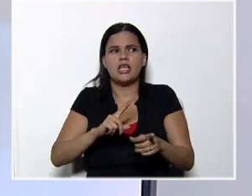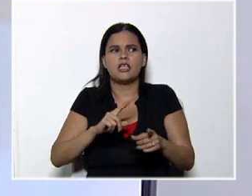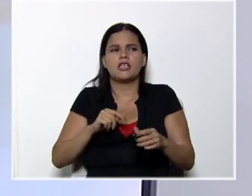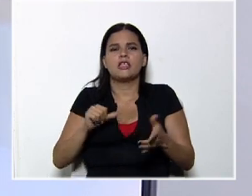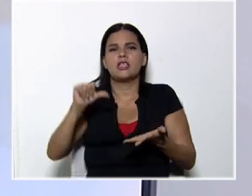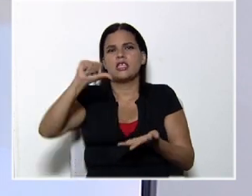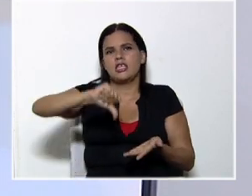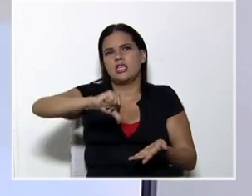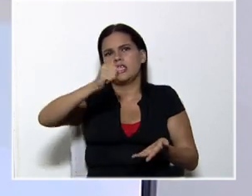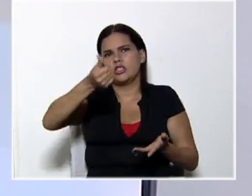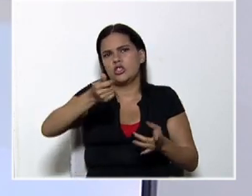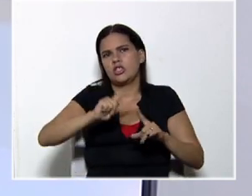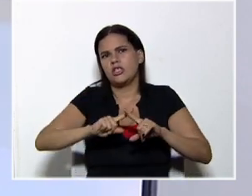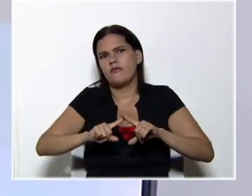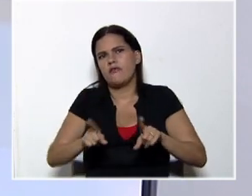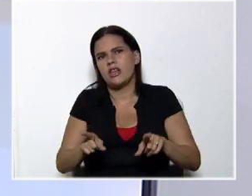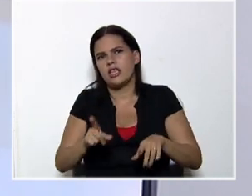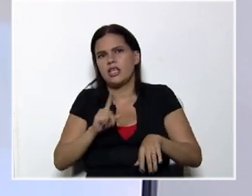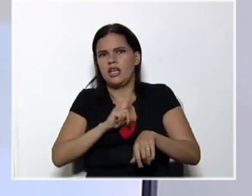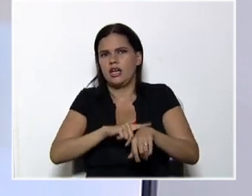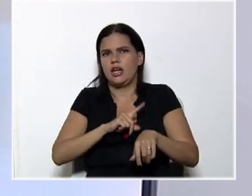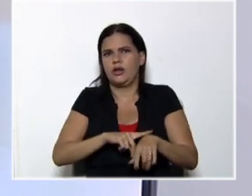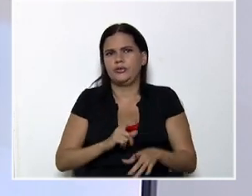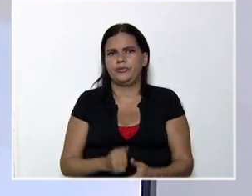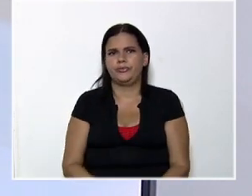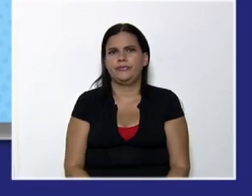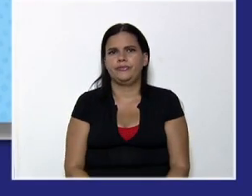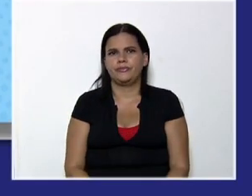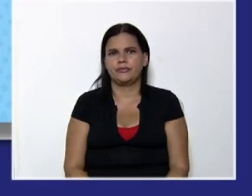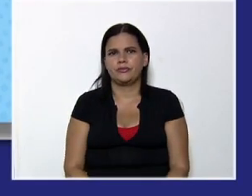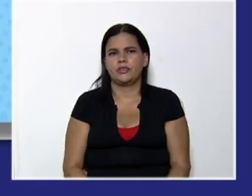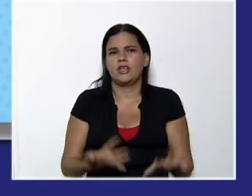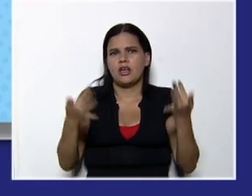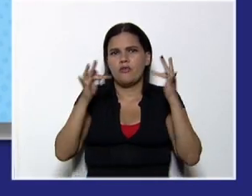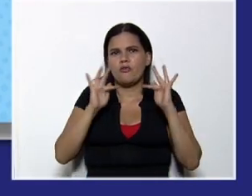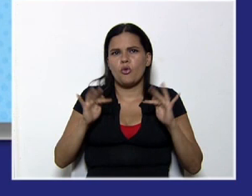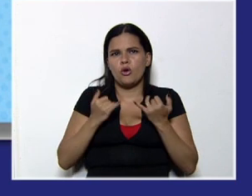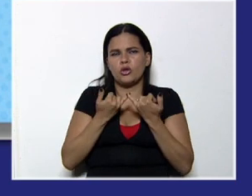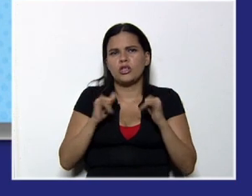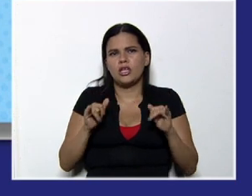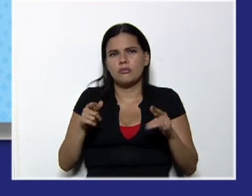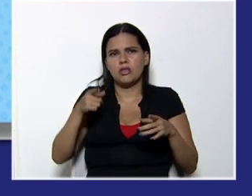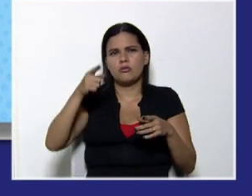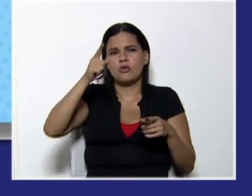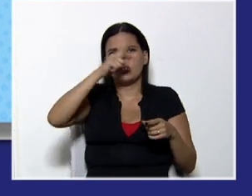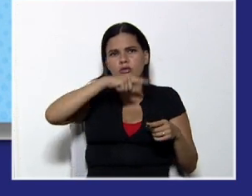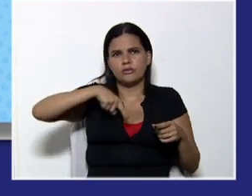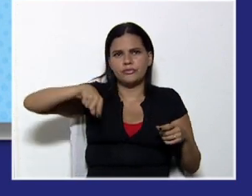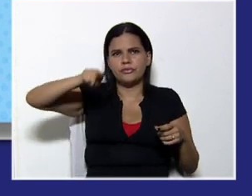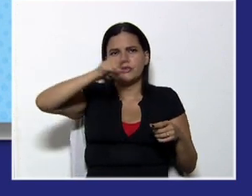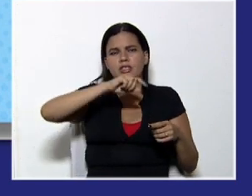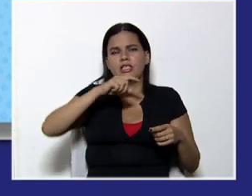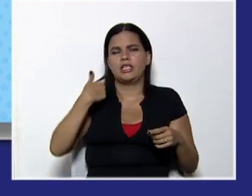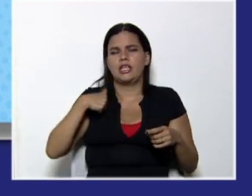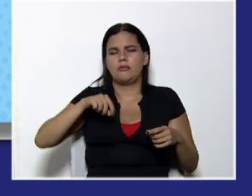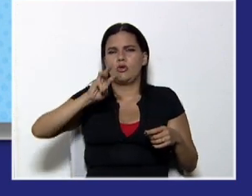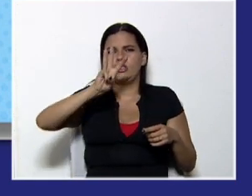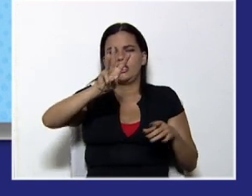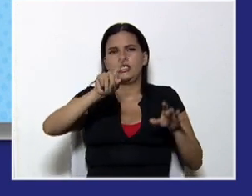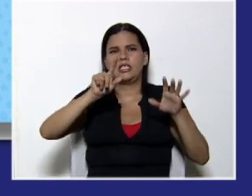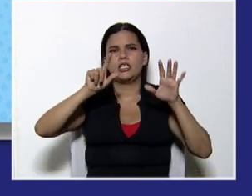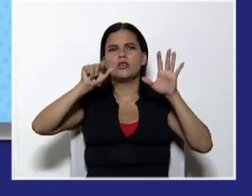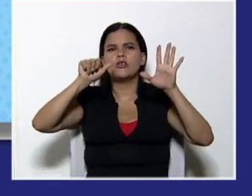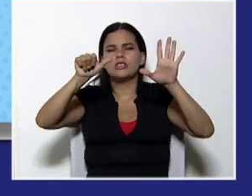reloj. Sería de esta forma. Y cuando completamos una circunferencia tenemos 360 grados.